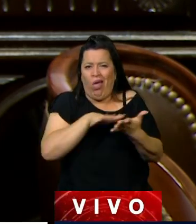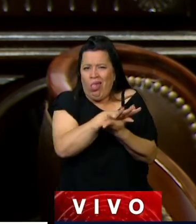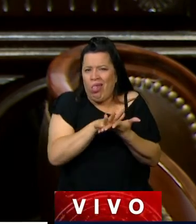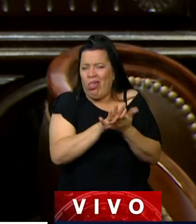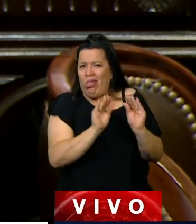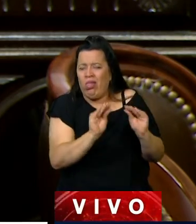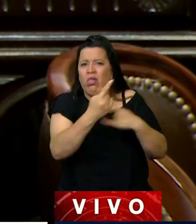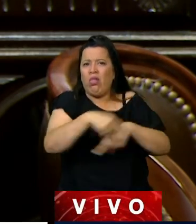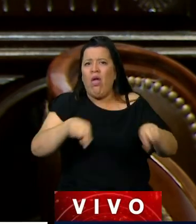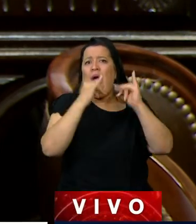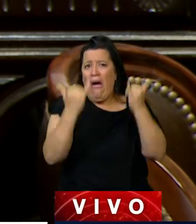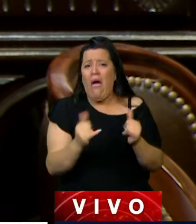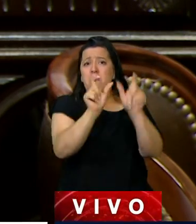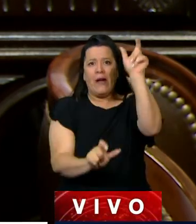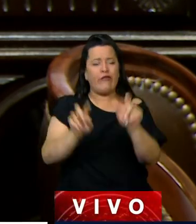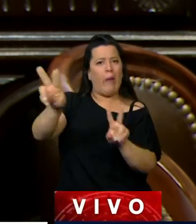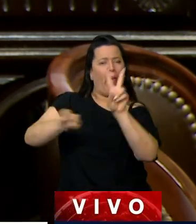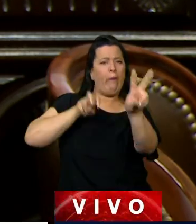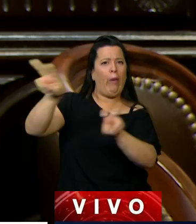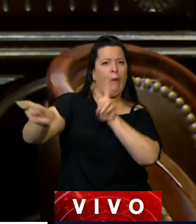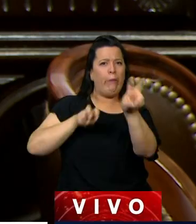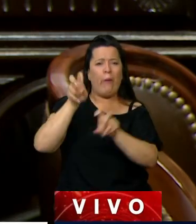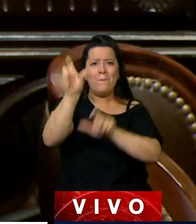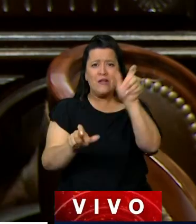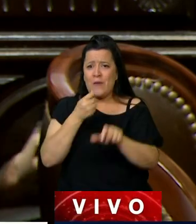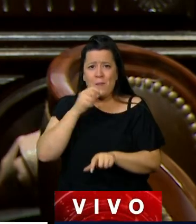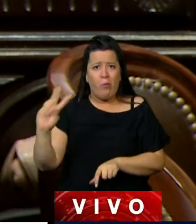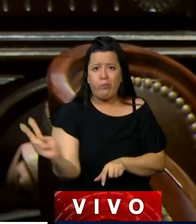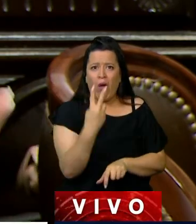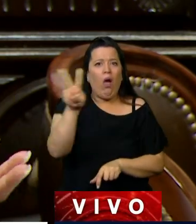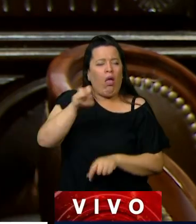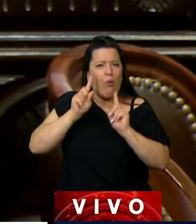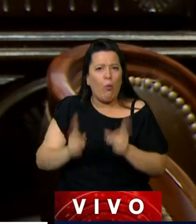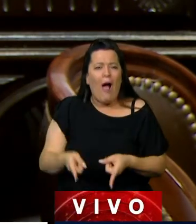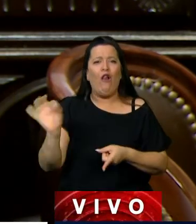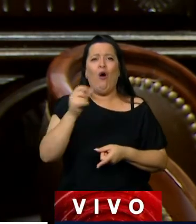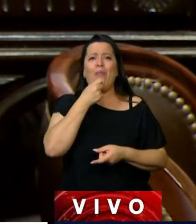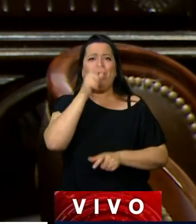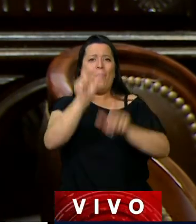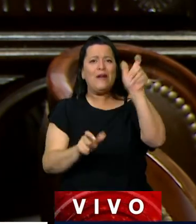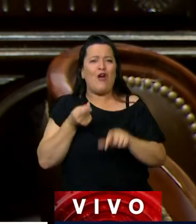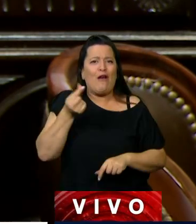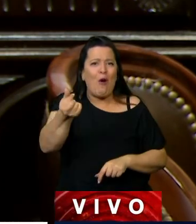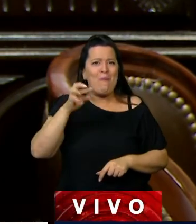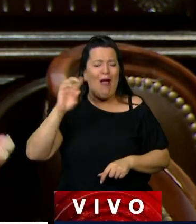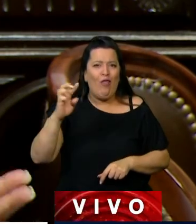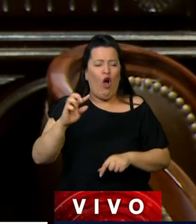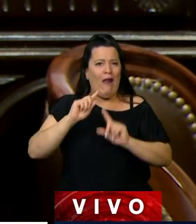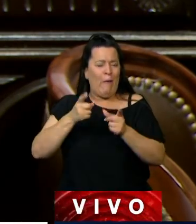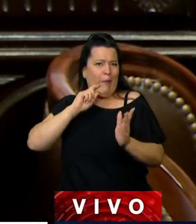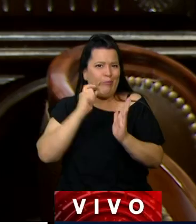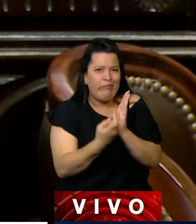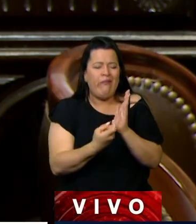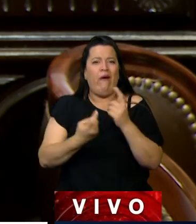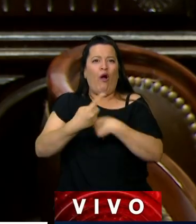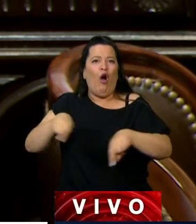han sido beneficiarios o han cobrado personas fallecidas, otros que han comprado dólares o divisas, otros que tenían